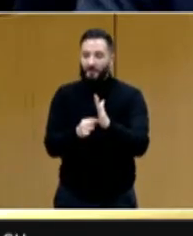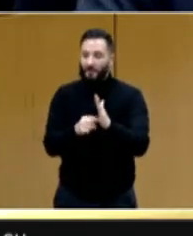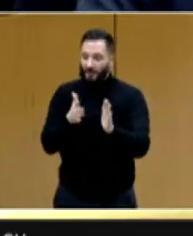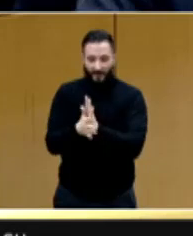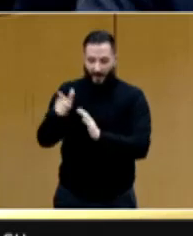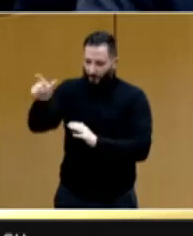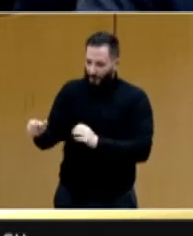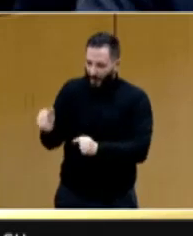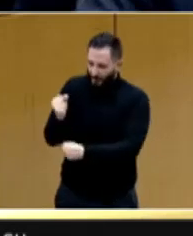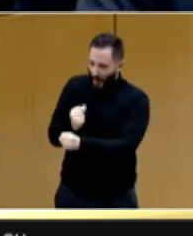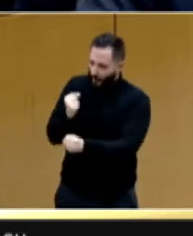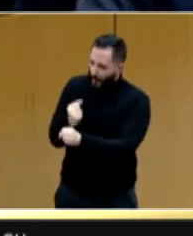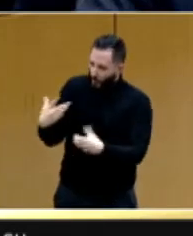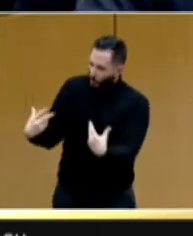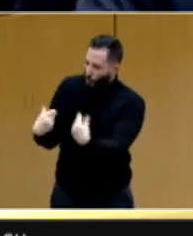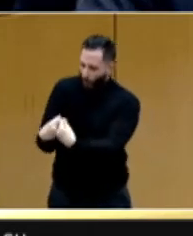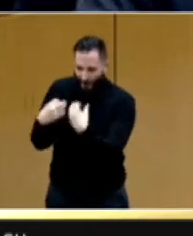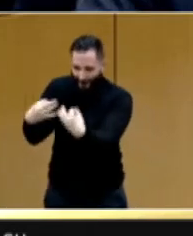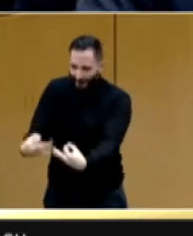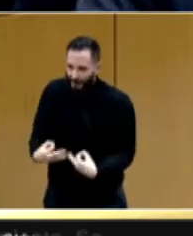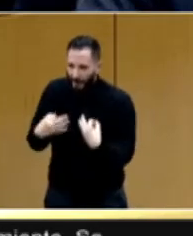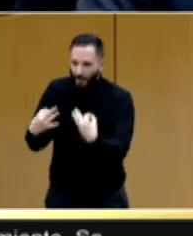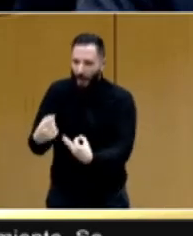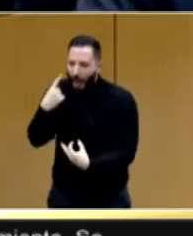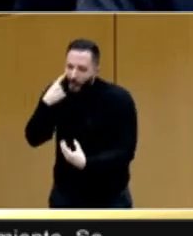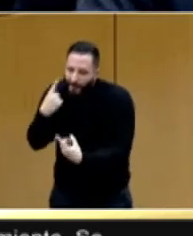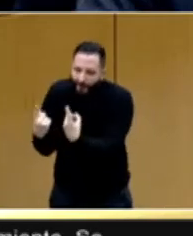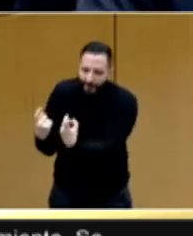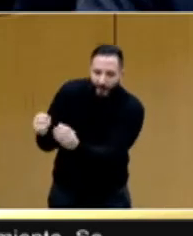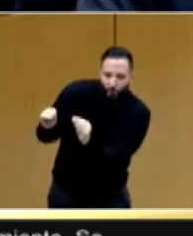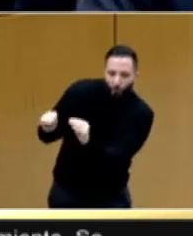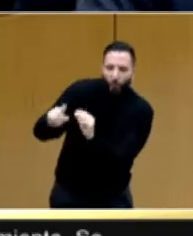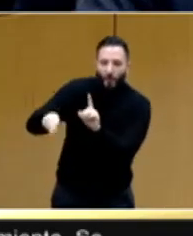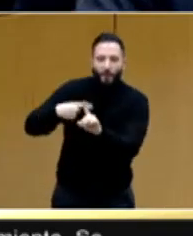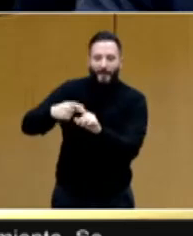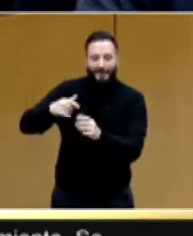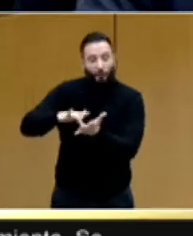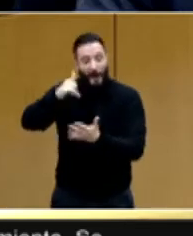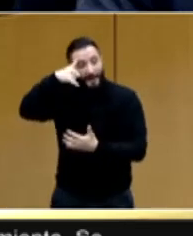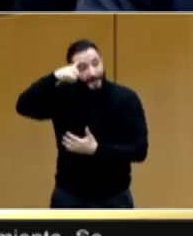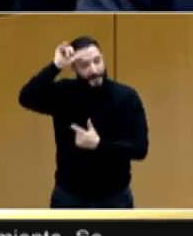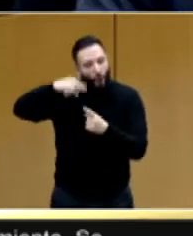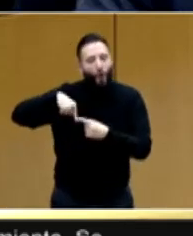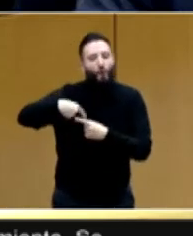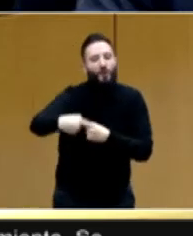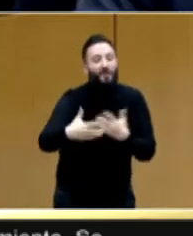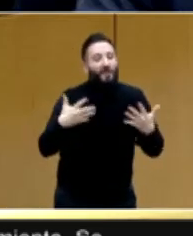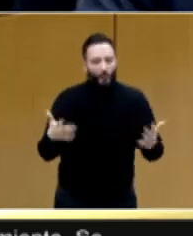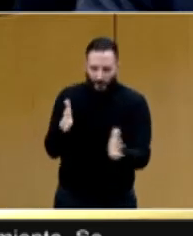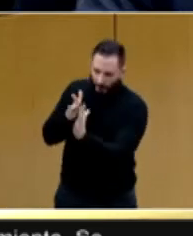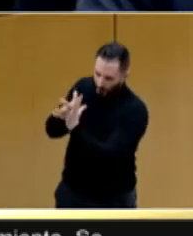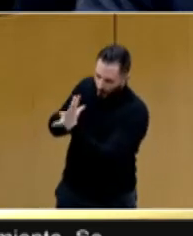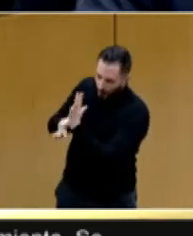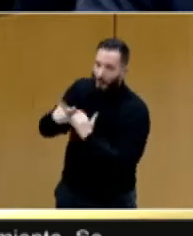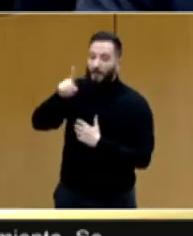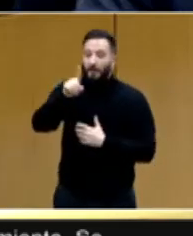sopesando riesgos y oportunidades no y un poquito pues las consecuencias de esos riesgos lo peor que puede pasar es que alguien que cobre una